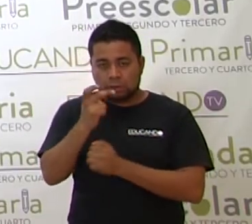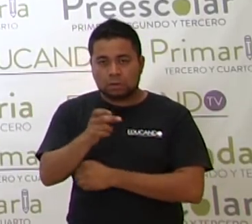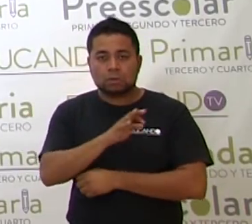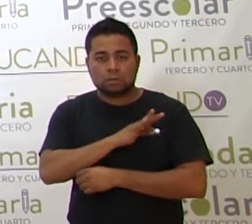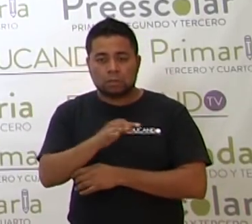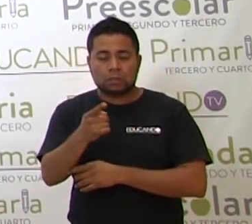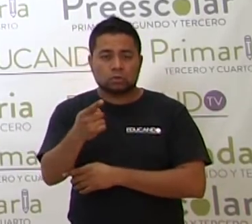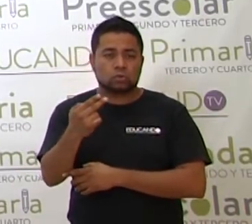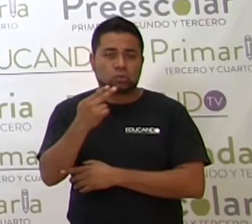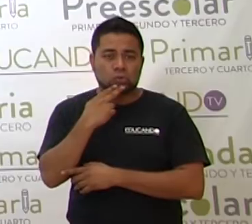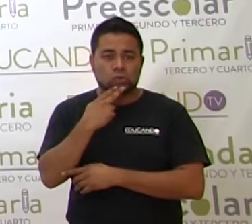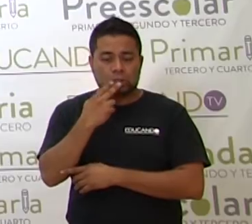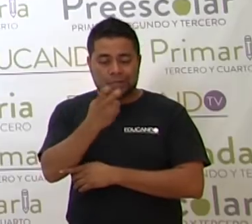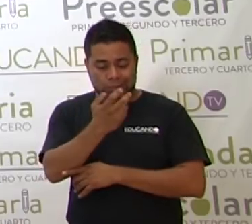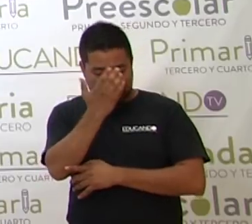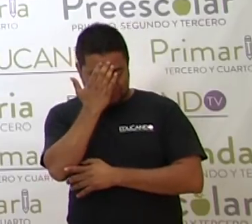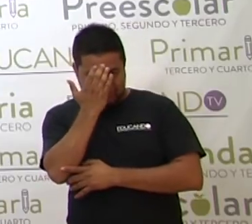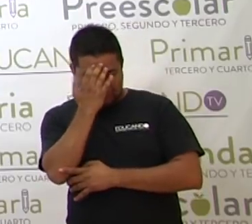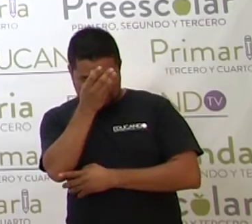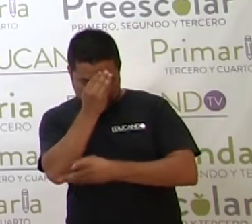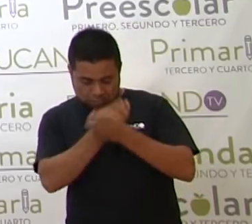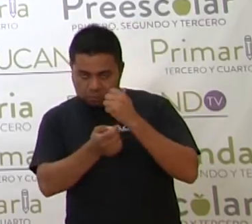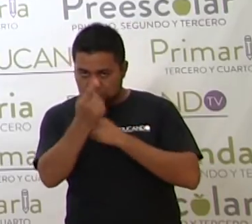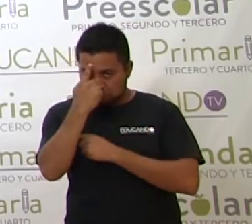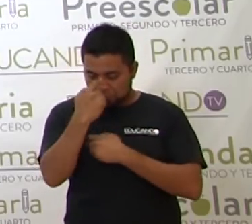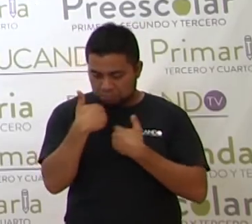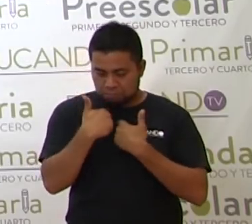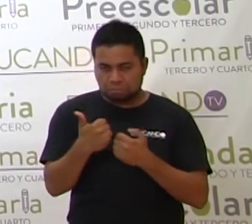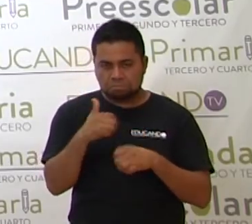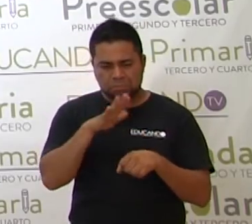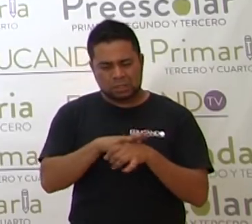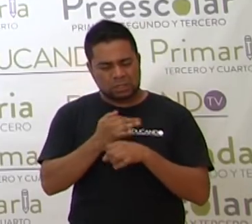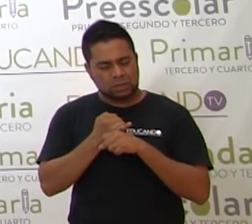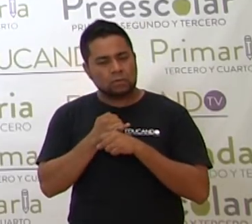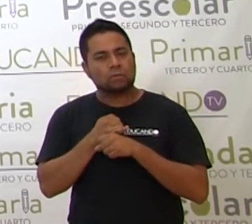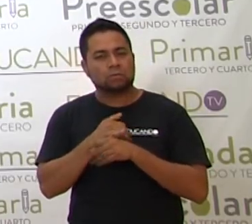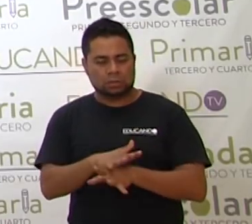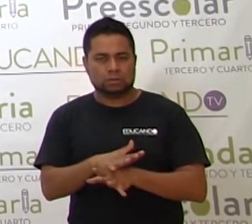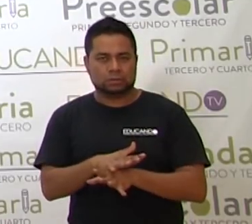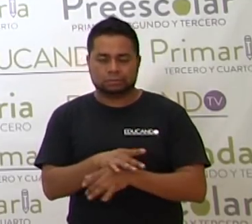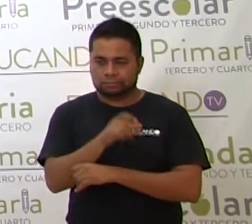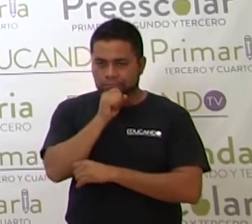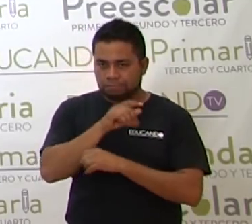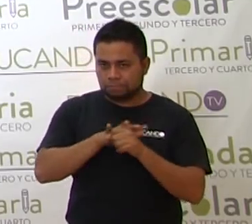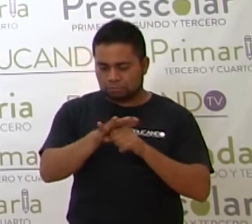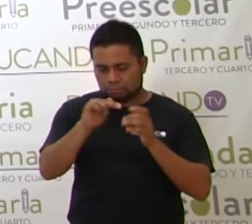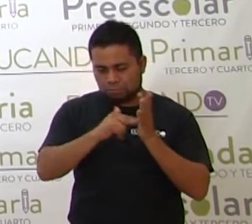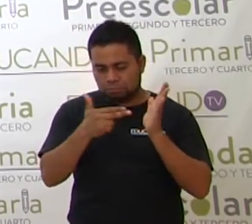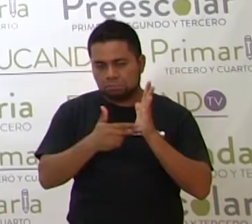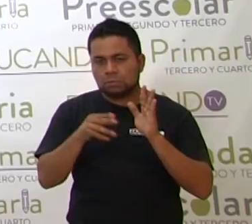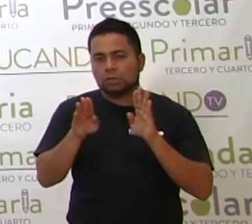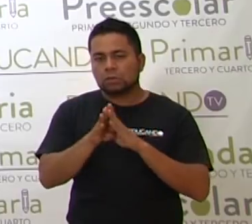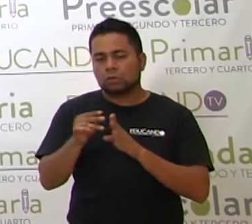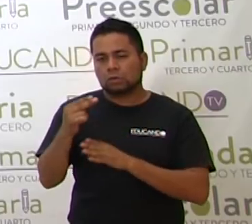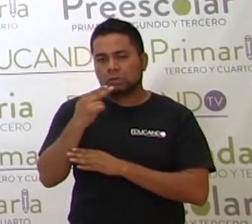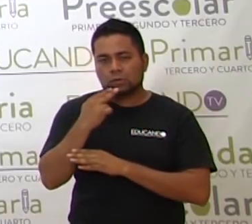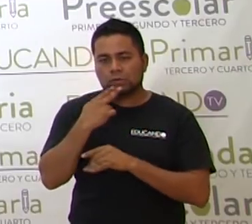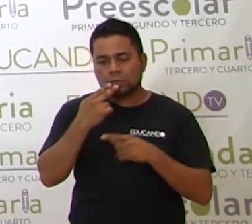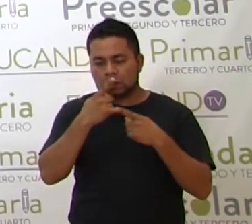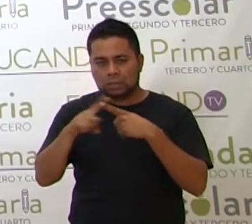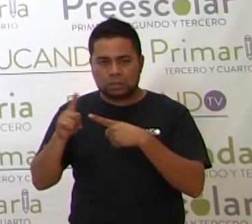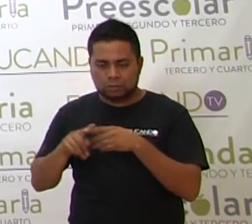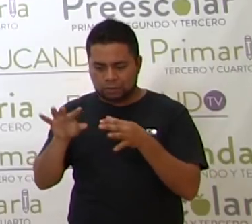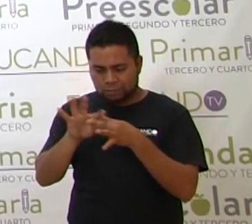tú utilizar este conocimiento para poder tener más información y también herramientas de cómo realizar diferentes tipos